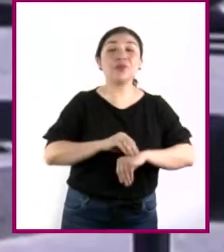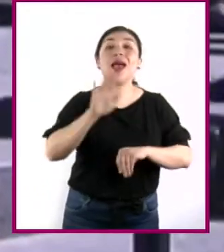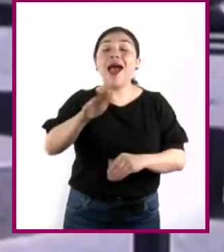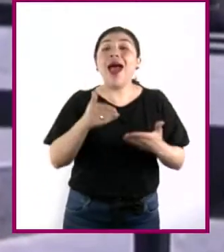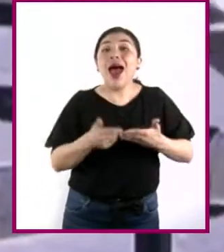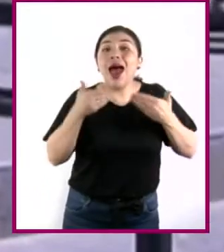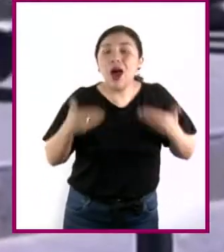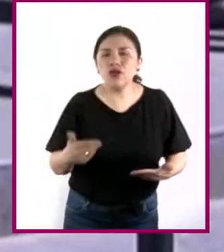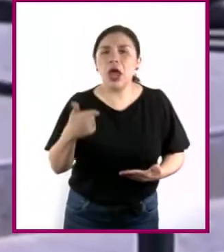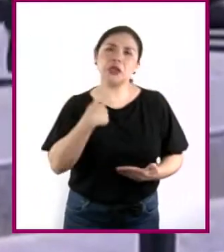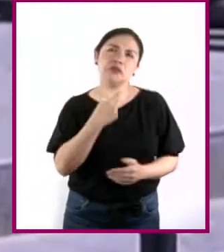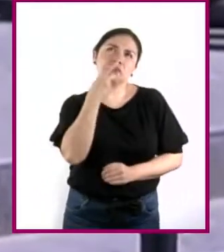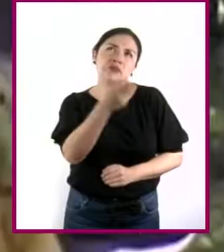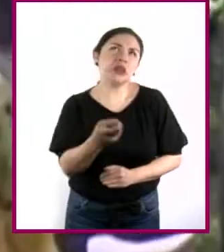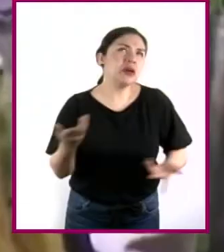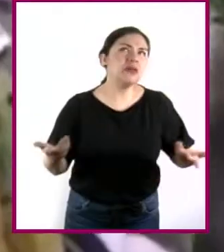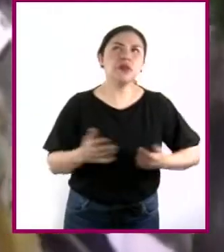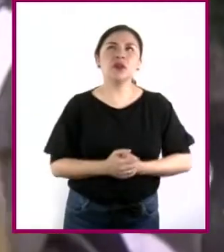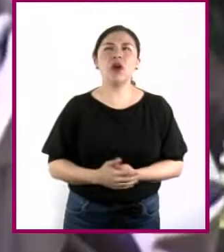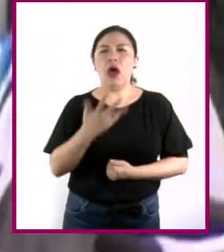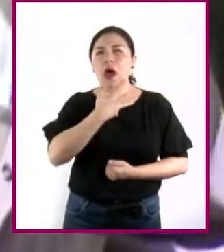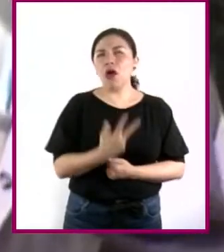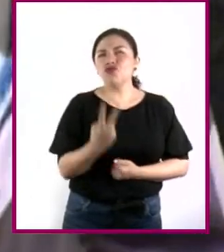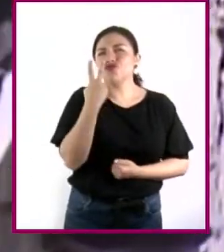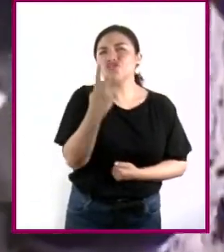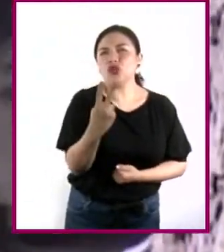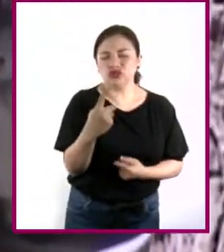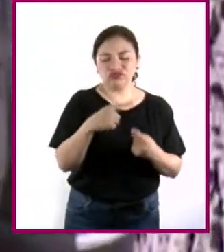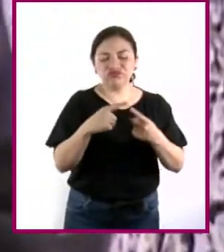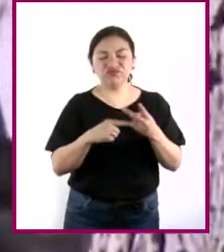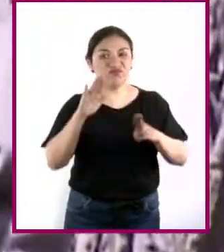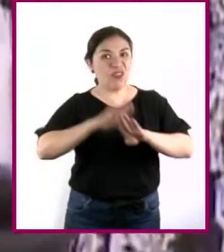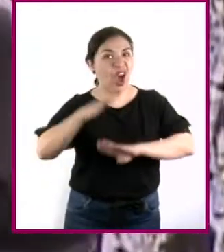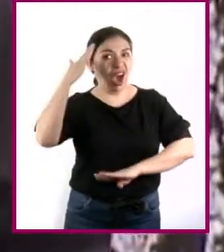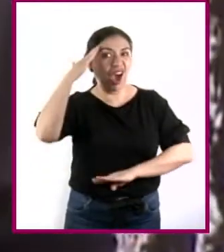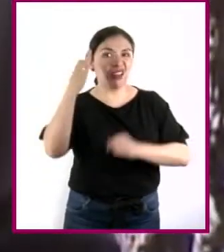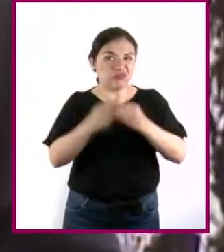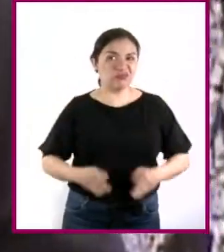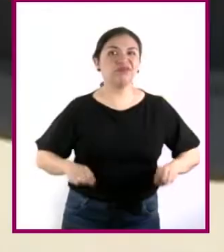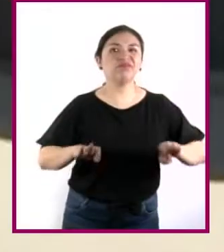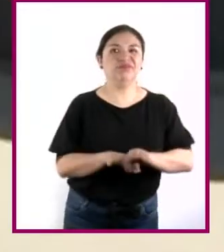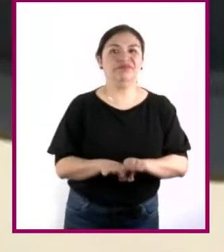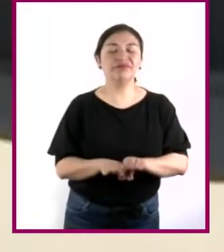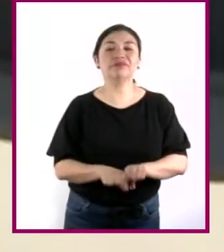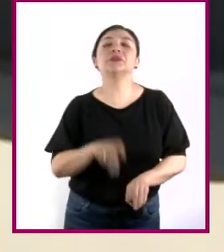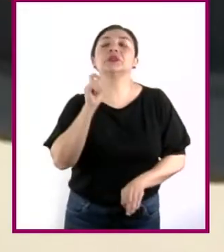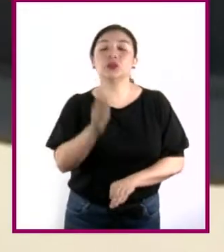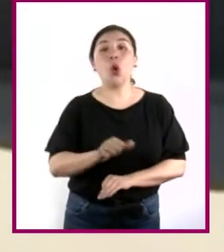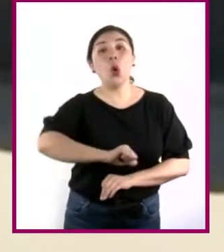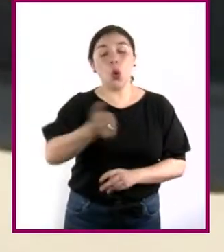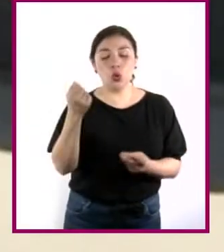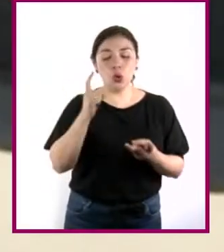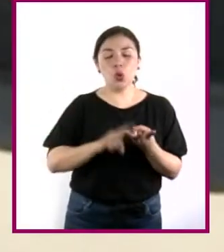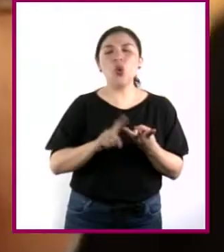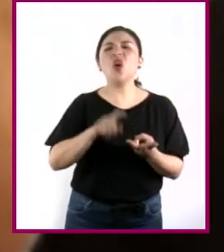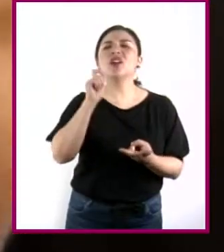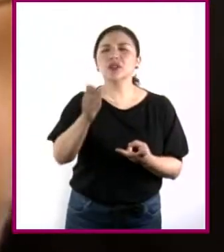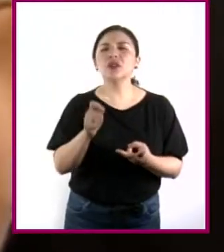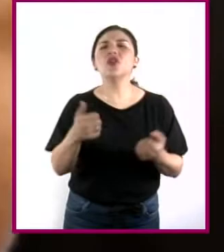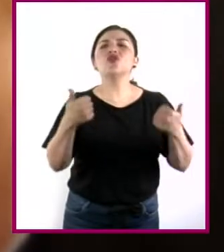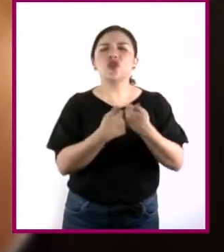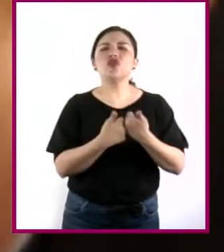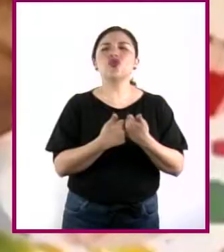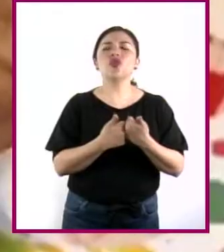Actualmente yo podría mencionar dos como las más importantes. Y una que tiene que ver con cuando